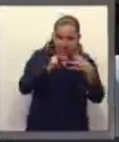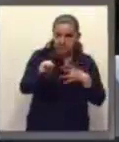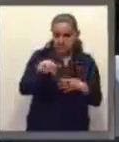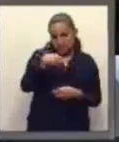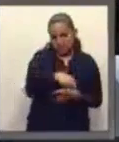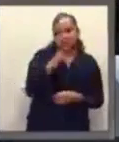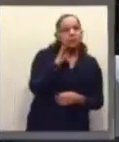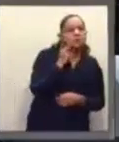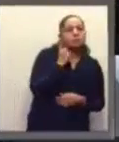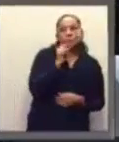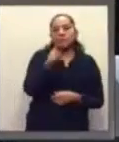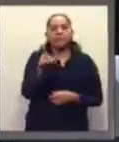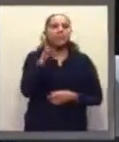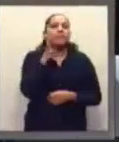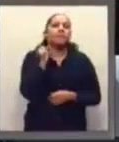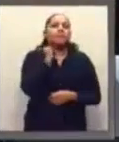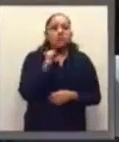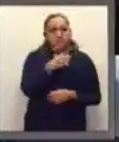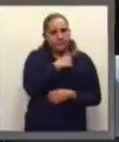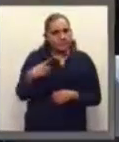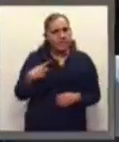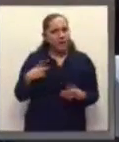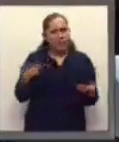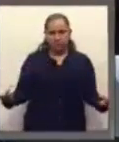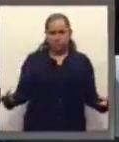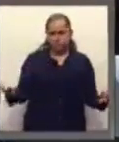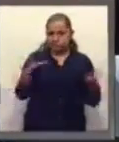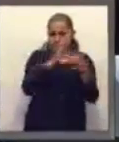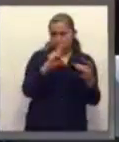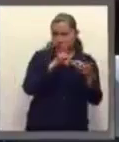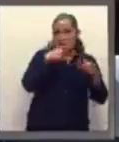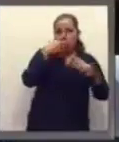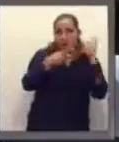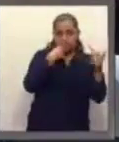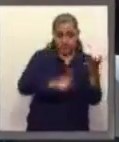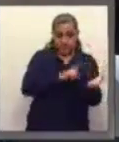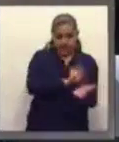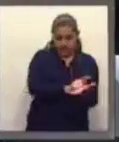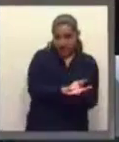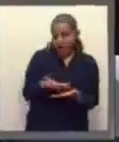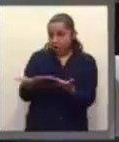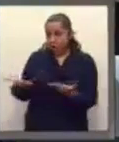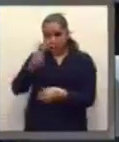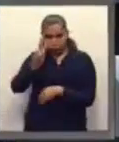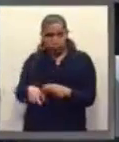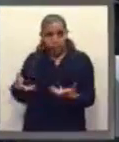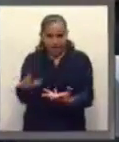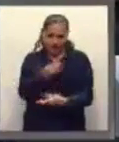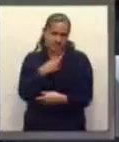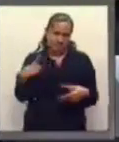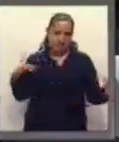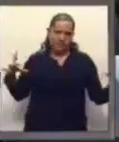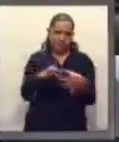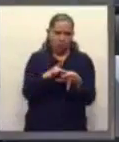debe quedar claro la congruencia entre lo que se dice en la ley y en lo que se hace en la práctica dentro de las